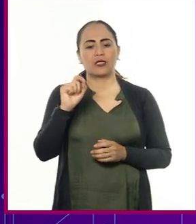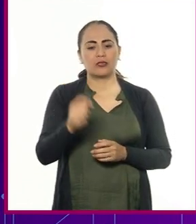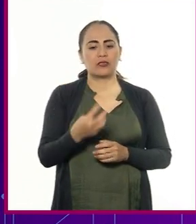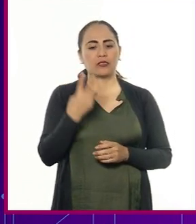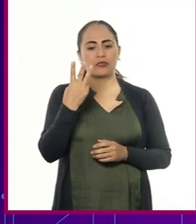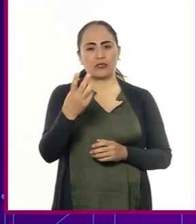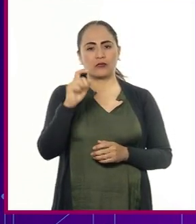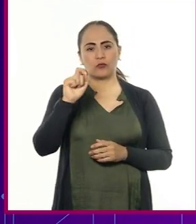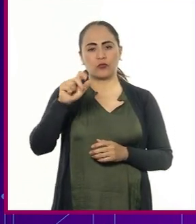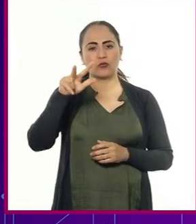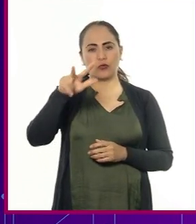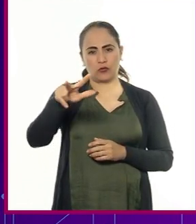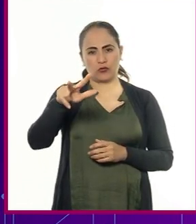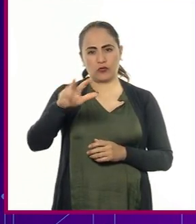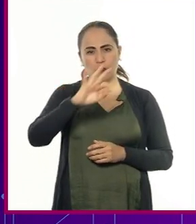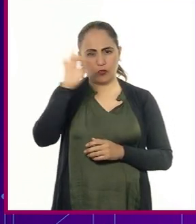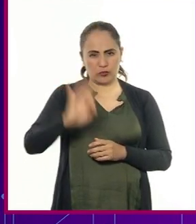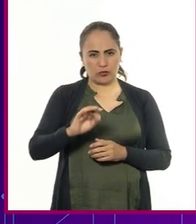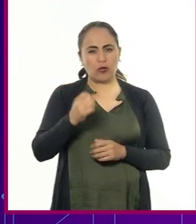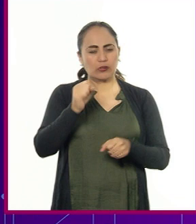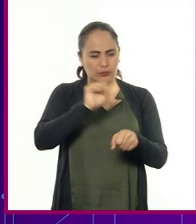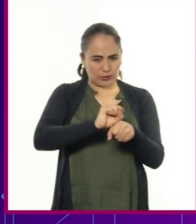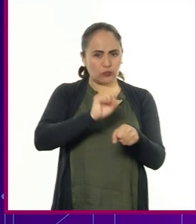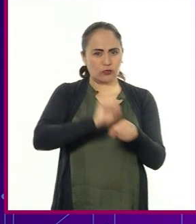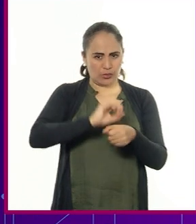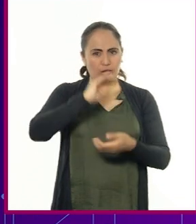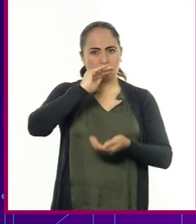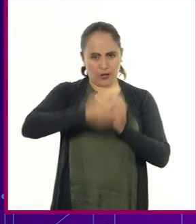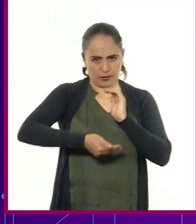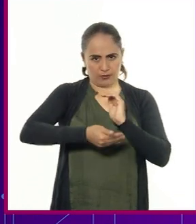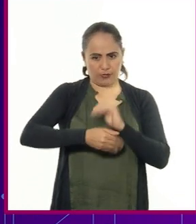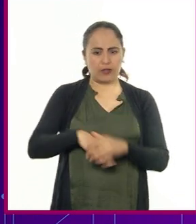23.8% completó la secundaria y el